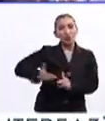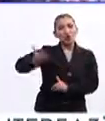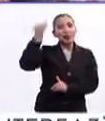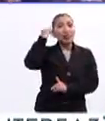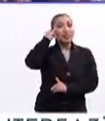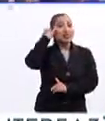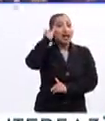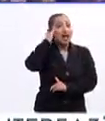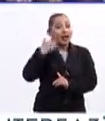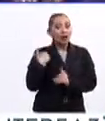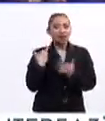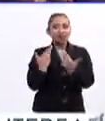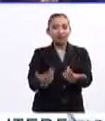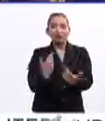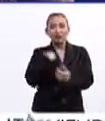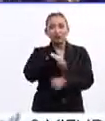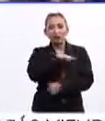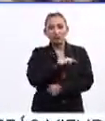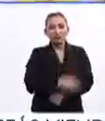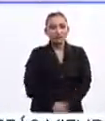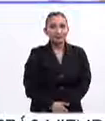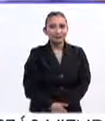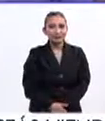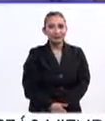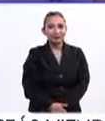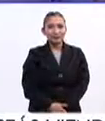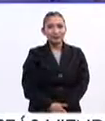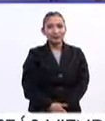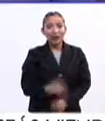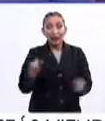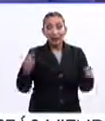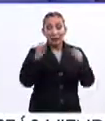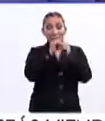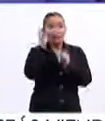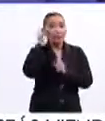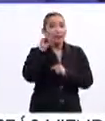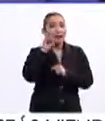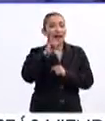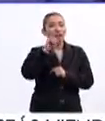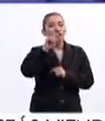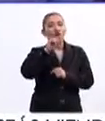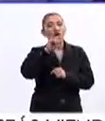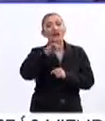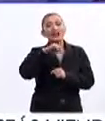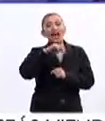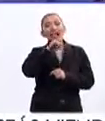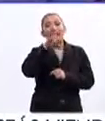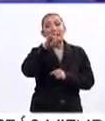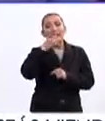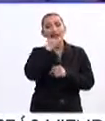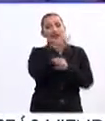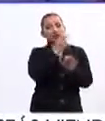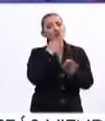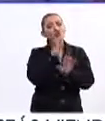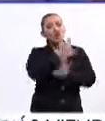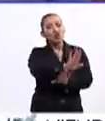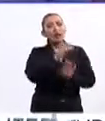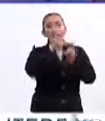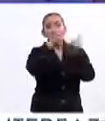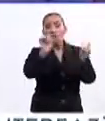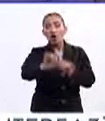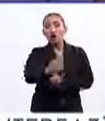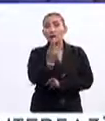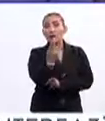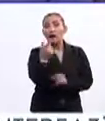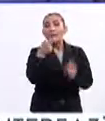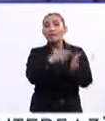ancestros indígenas dejaron para nosotros. El templo de Santa María Tonantzintla fue declarado monumento histórico el 11